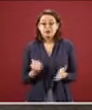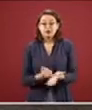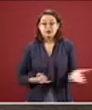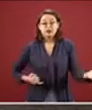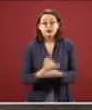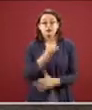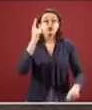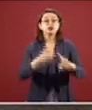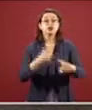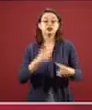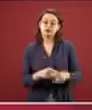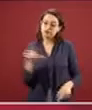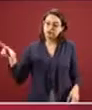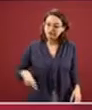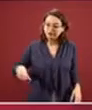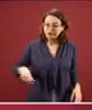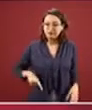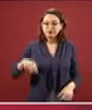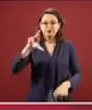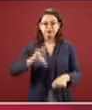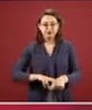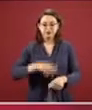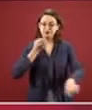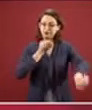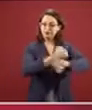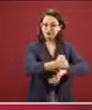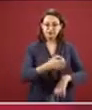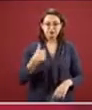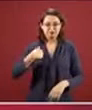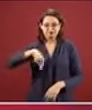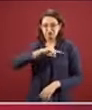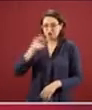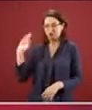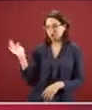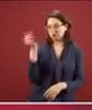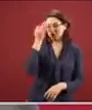de los gobiernos locales. No tiene nada que ver con nosotros.